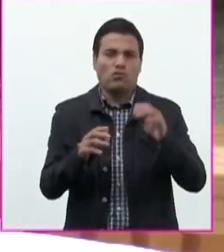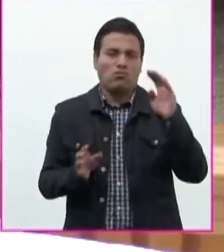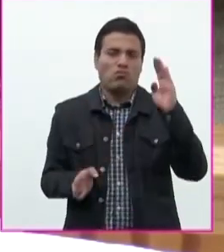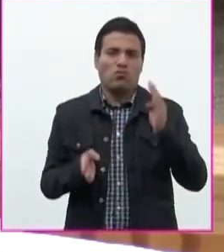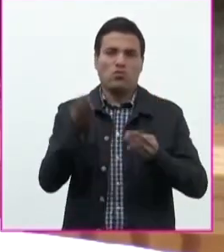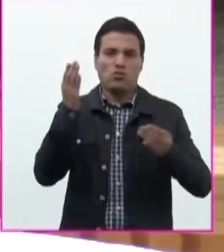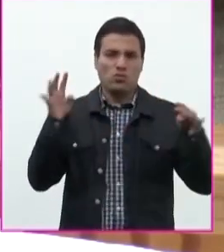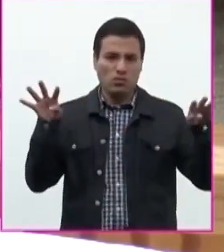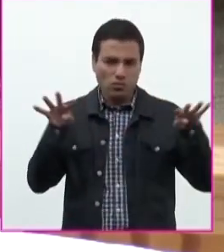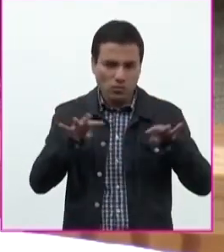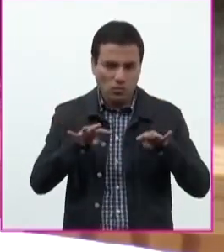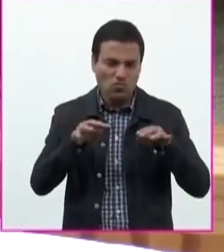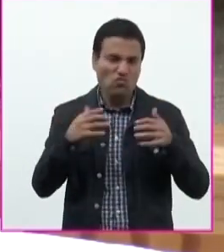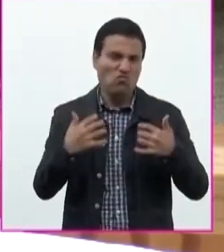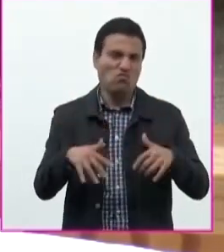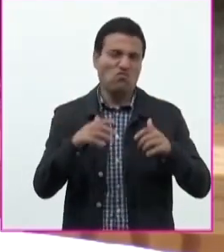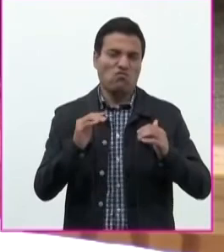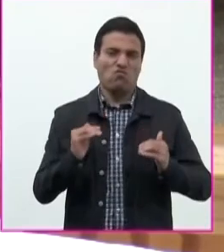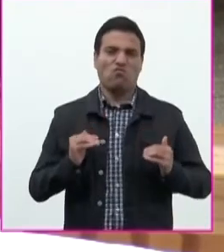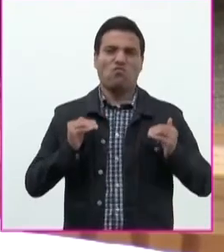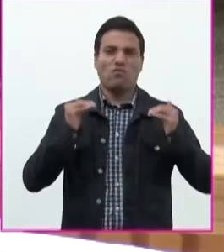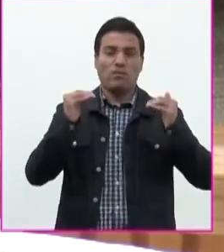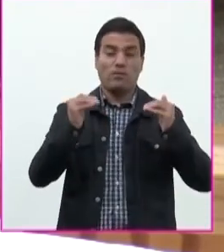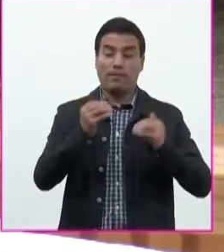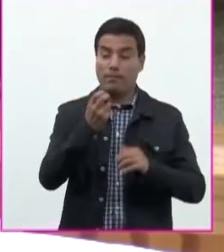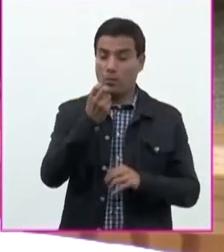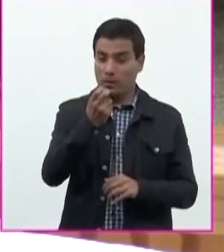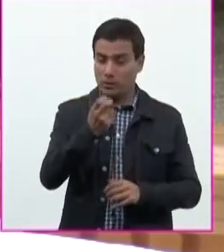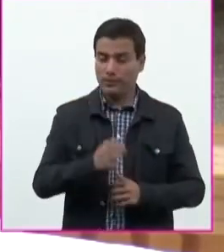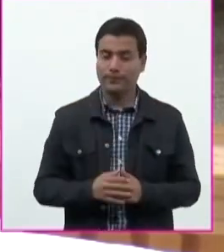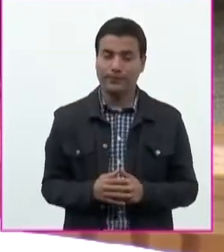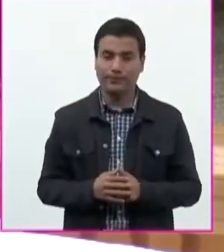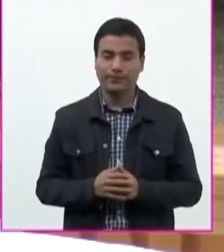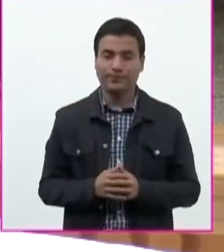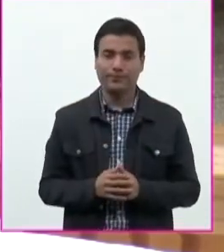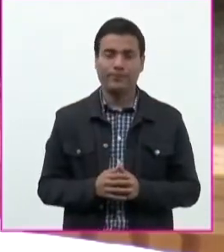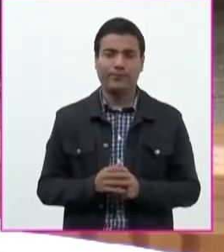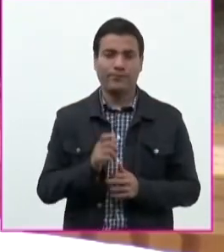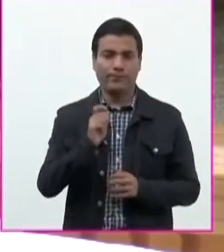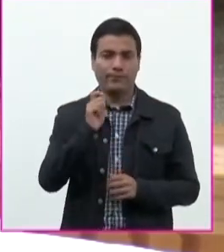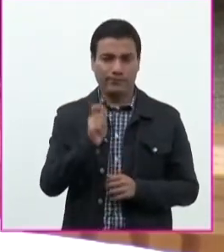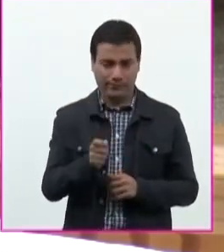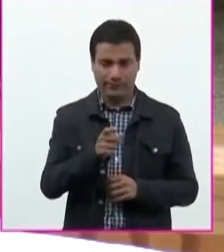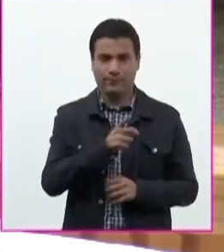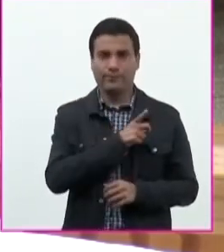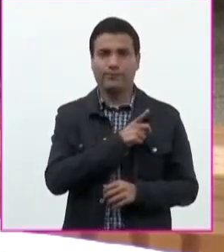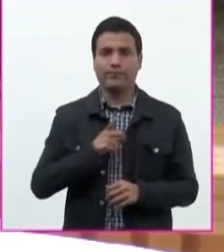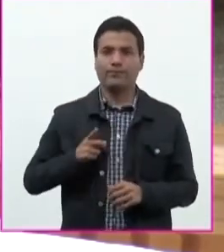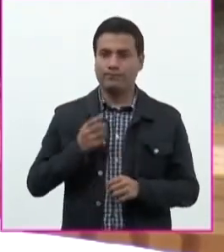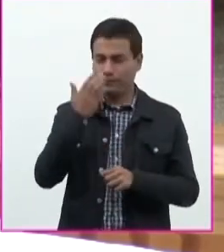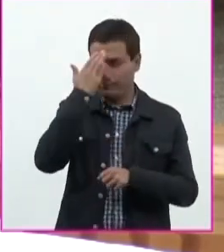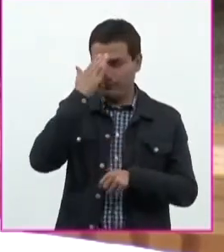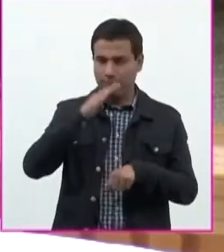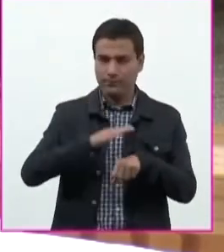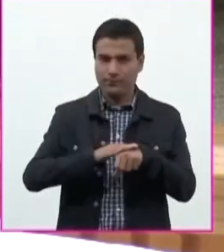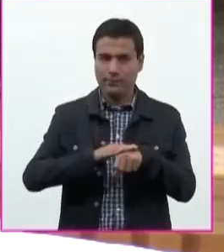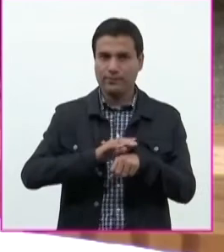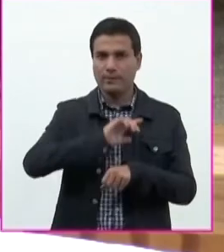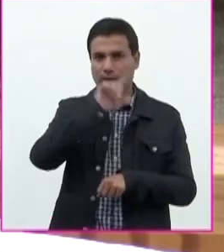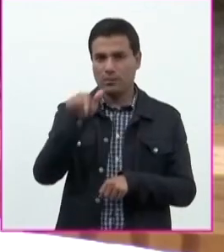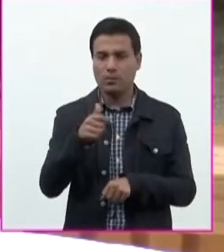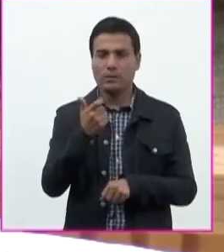esa manera por eso son elementos que deben tomarse en cuenta en la aprobación del presupuesto